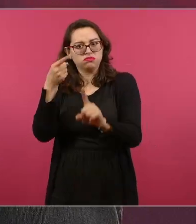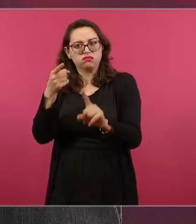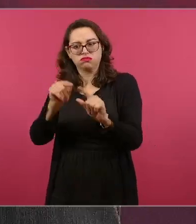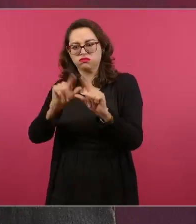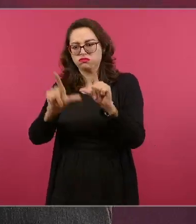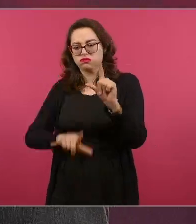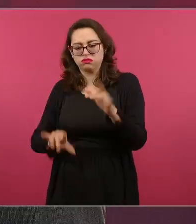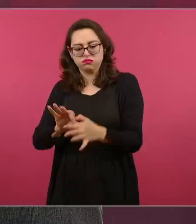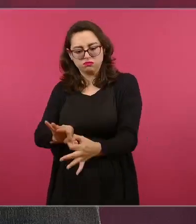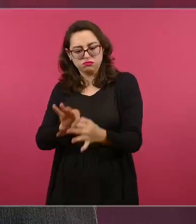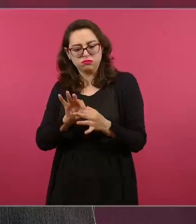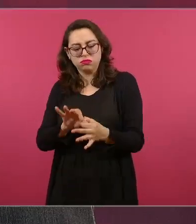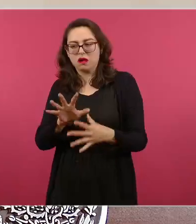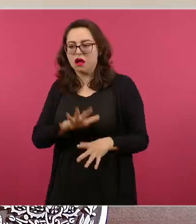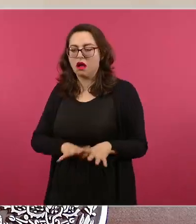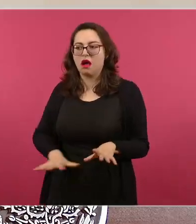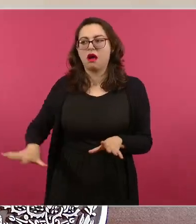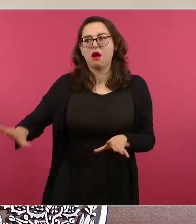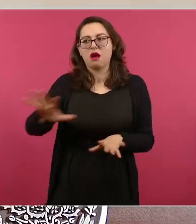un ejército leal